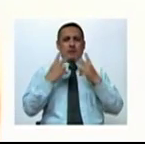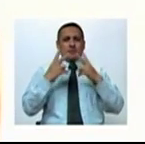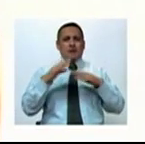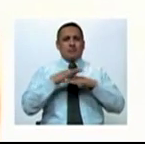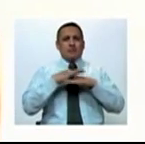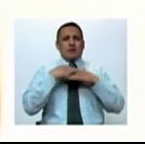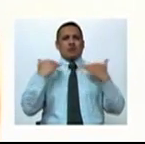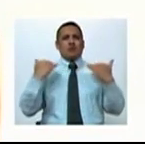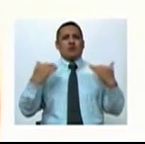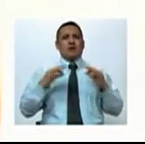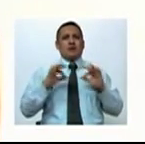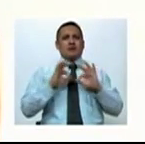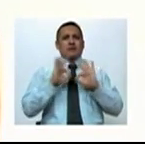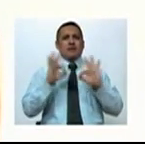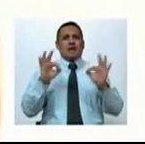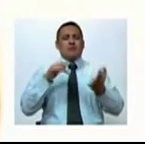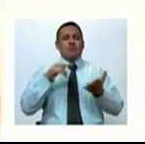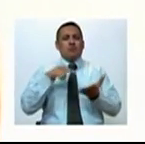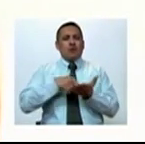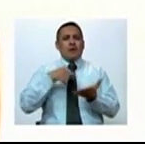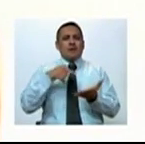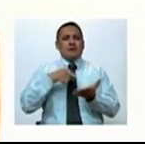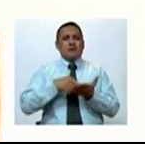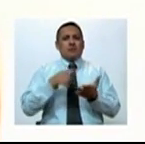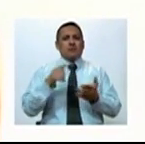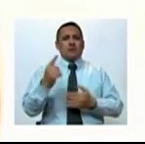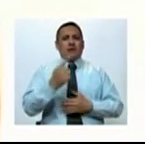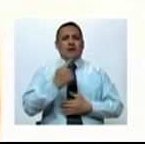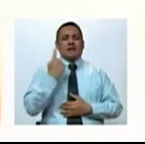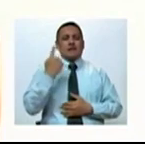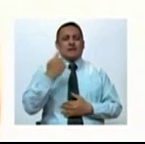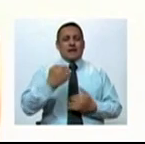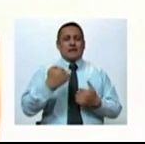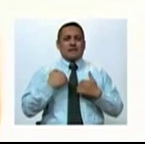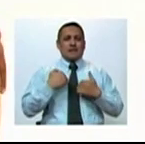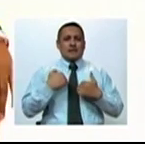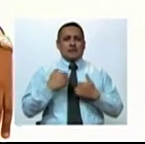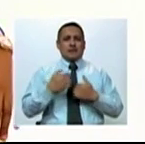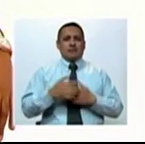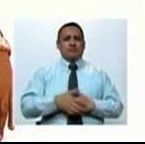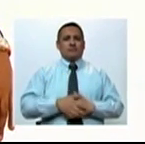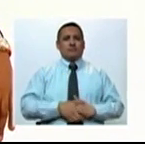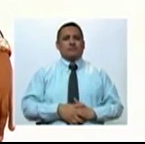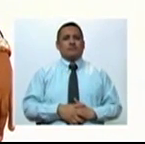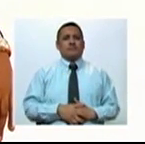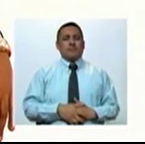sea afectado por las deudas tributarias que tiene.